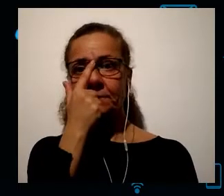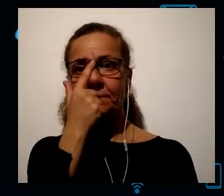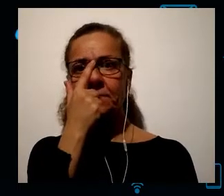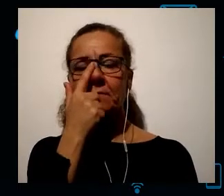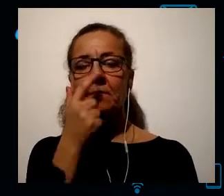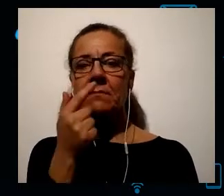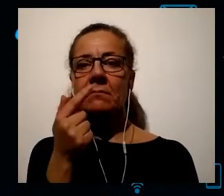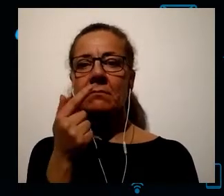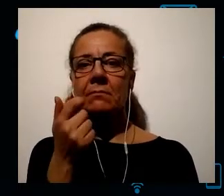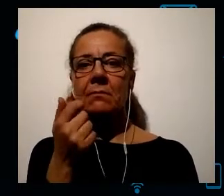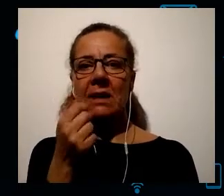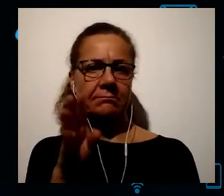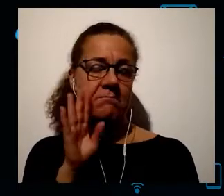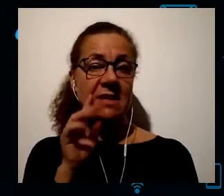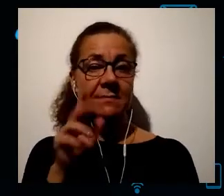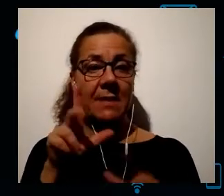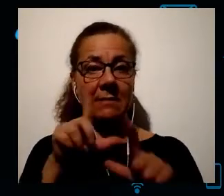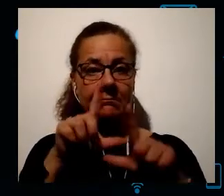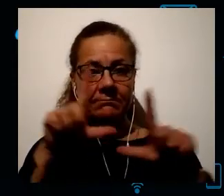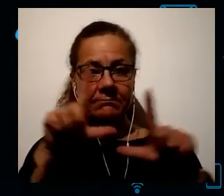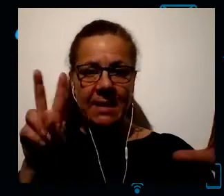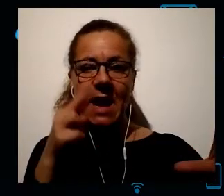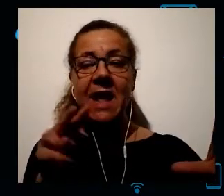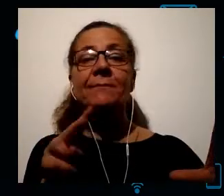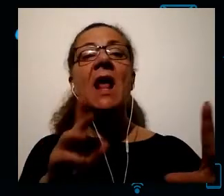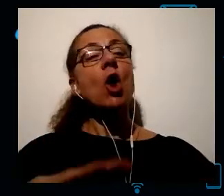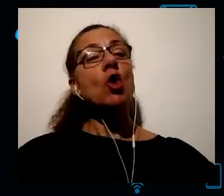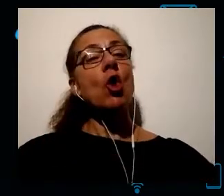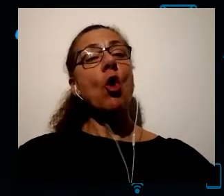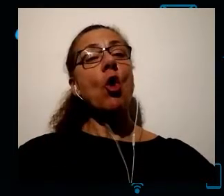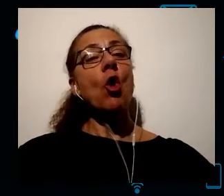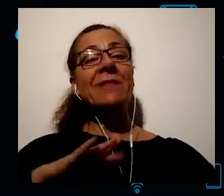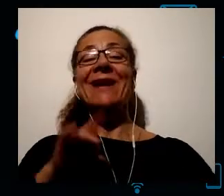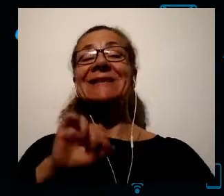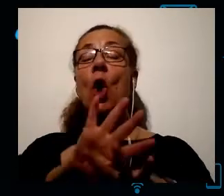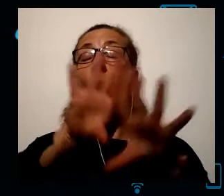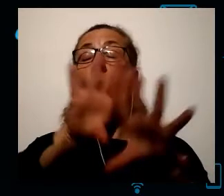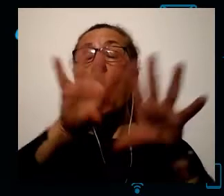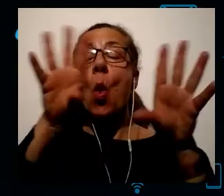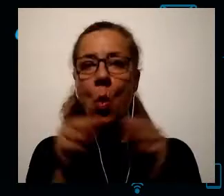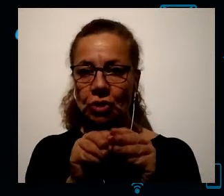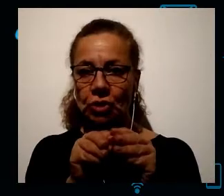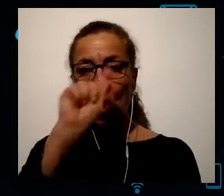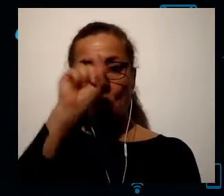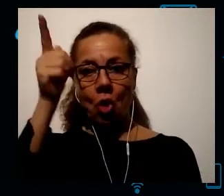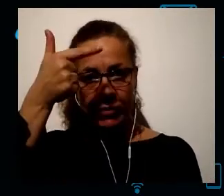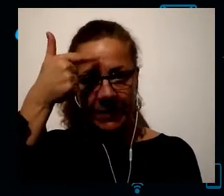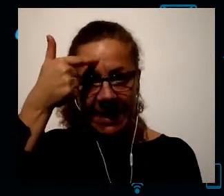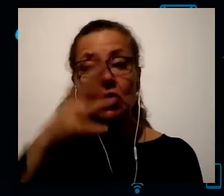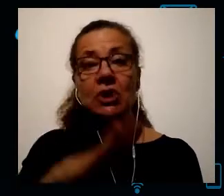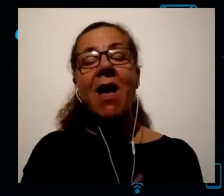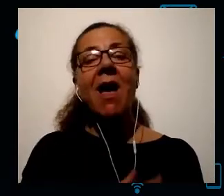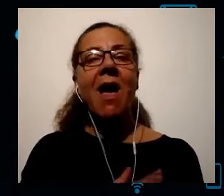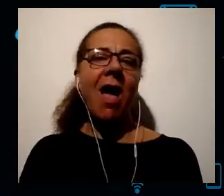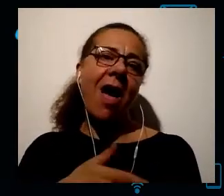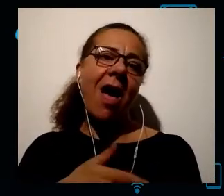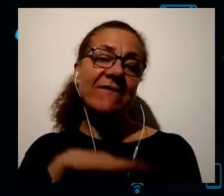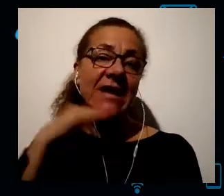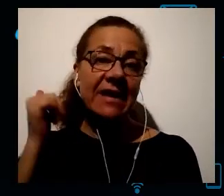la que ahora estáis leyendo no dice la competencia digital es ese conjunto de conocimientos habilidades actitudes